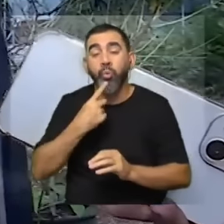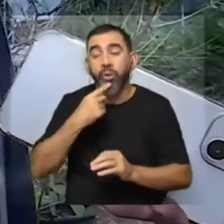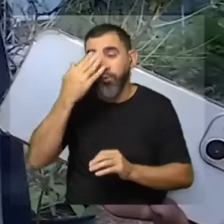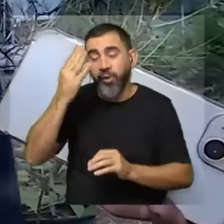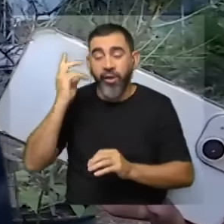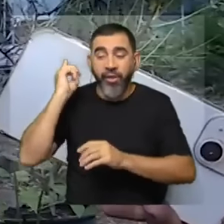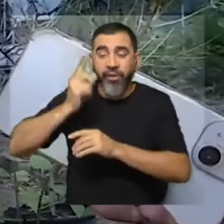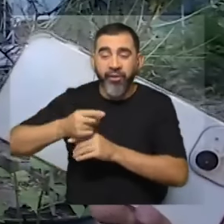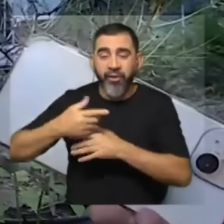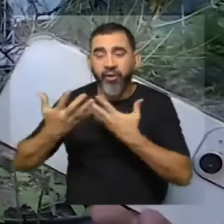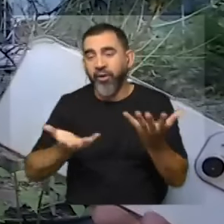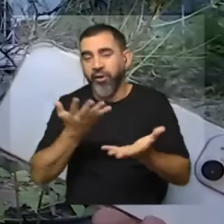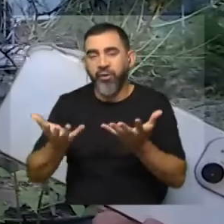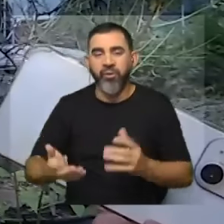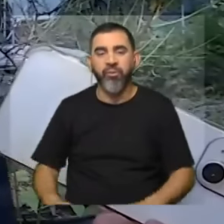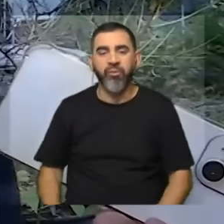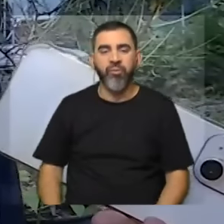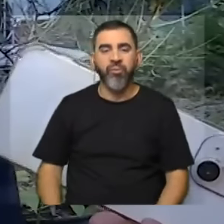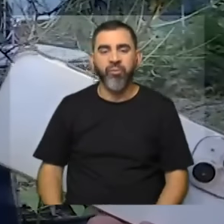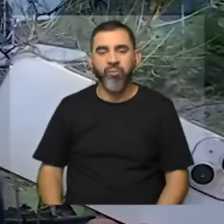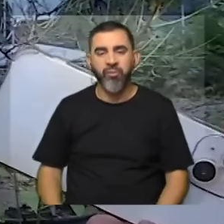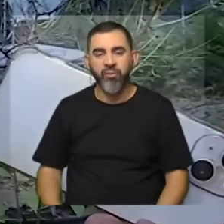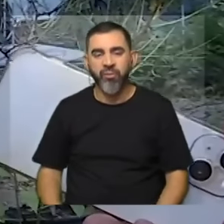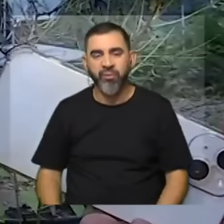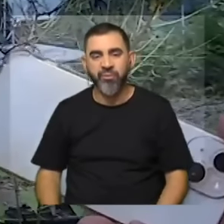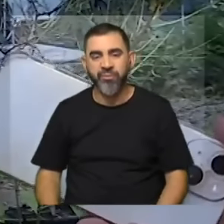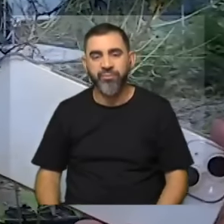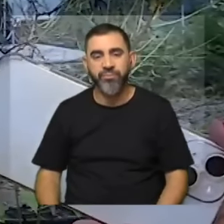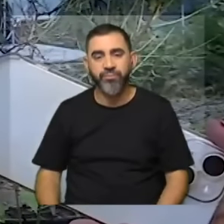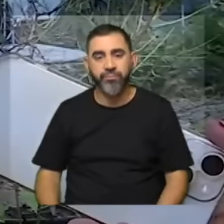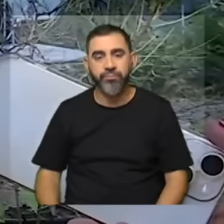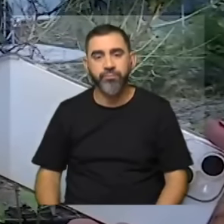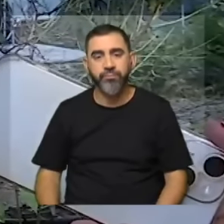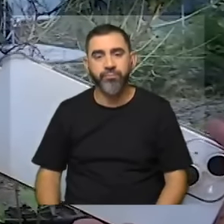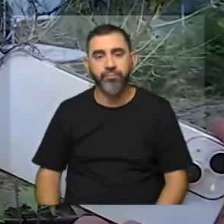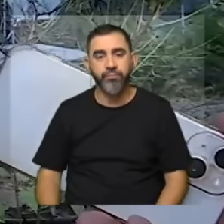o o decidan en el caso judicial y ahí veremos